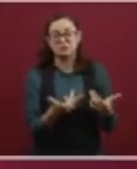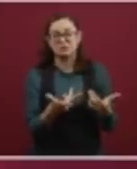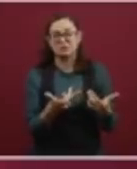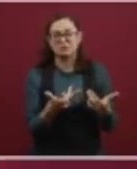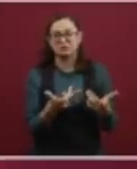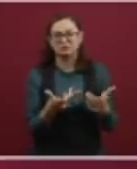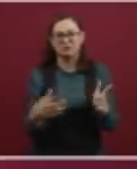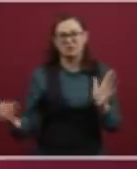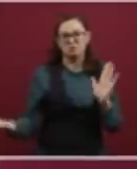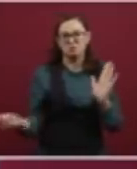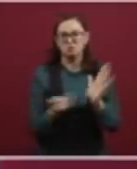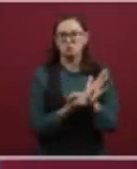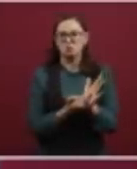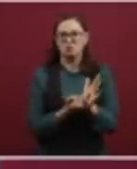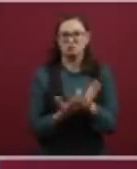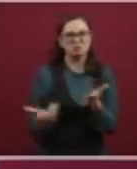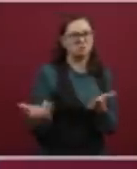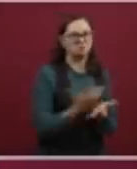aplicando aranceles.